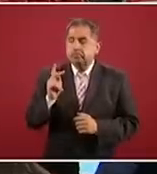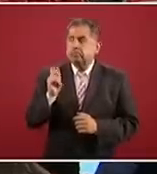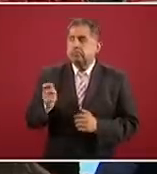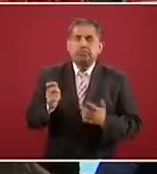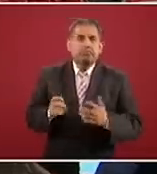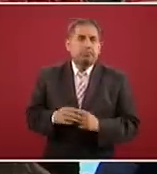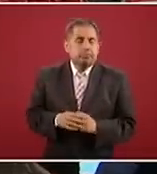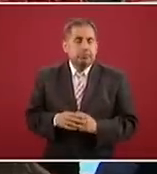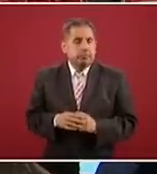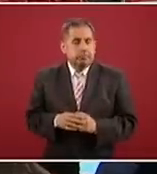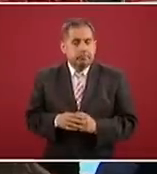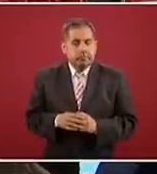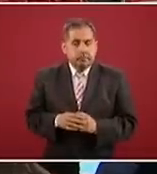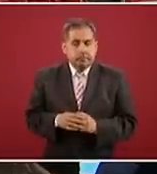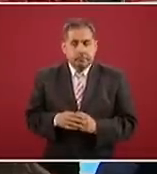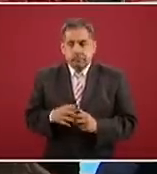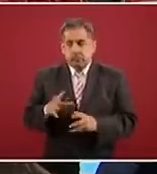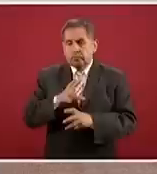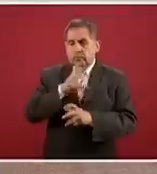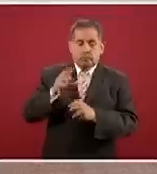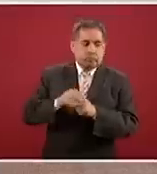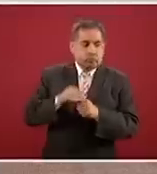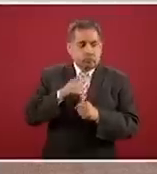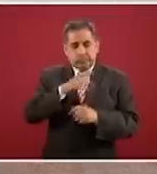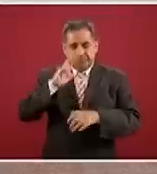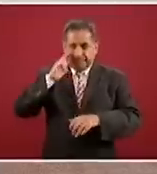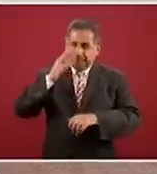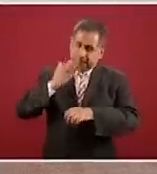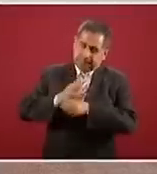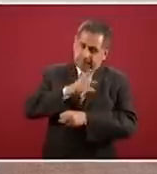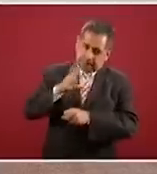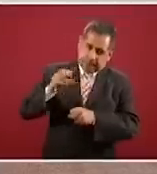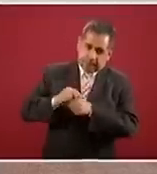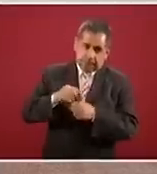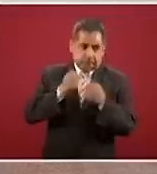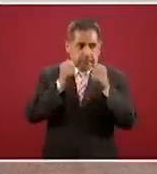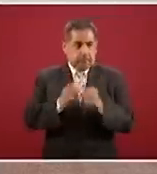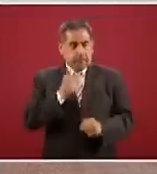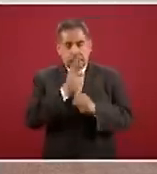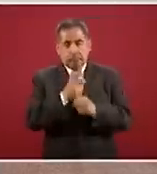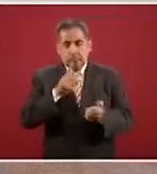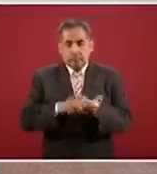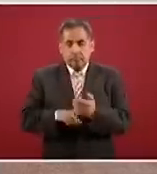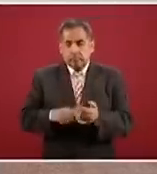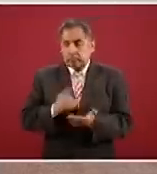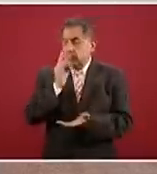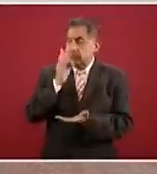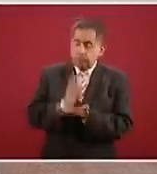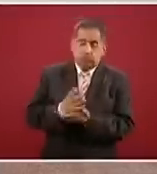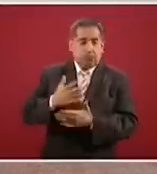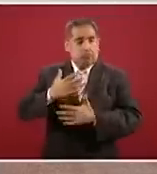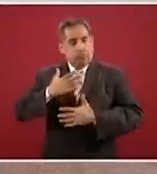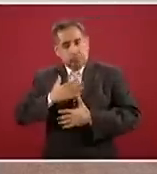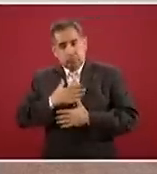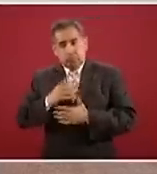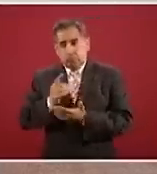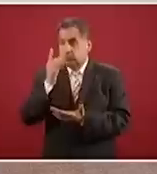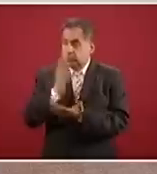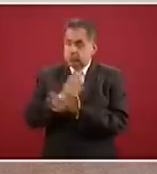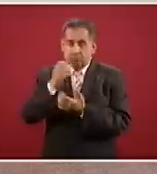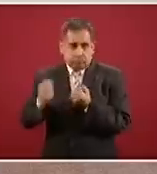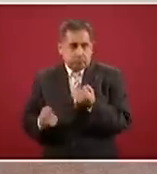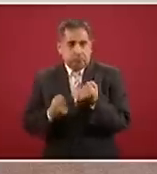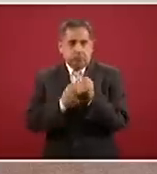podemos cargar la responsabilidad de la seguridad pública exclusivamente o